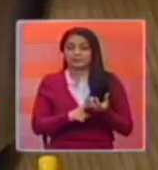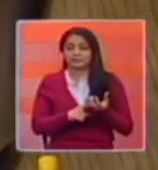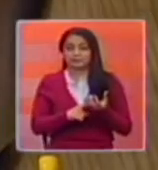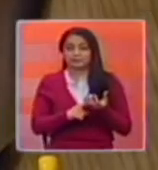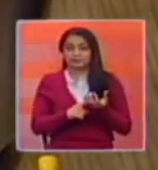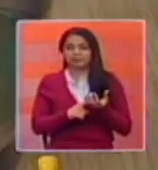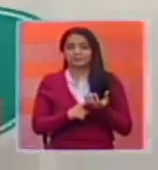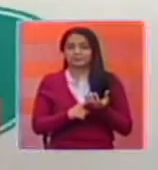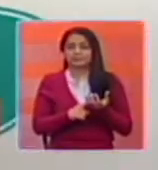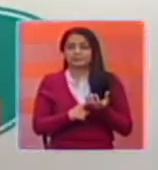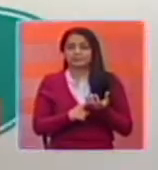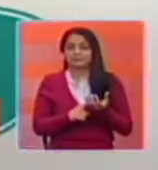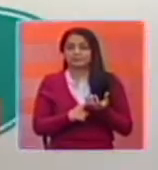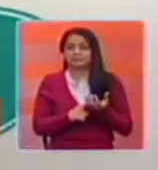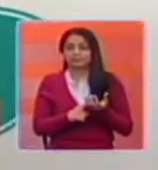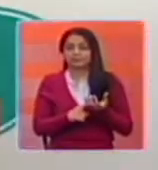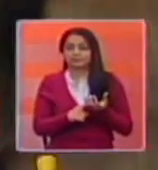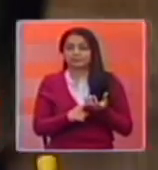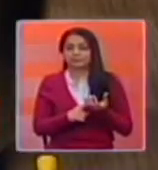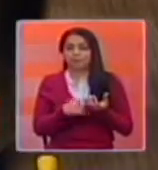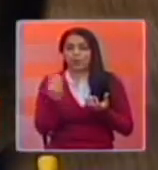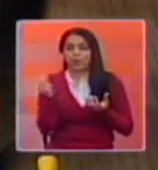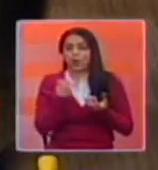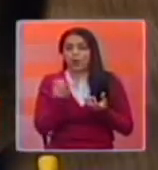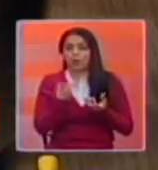Y vamos a poner los huevitos.